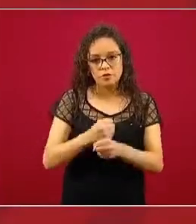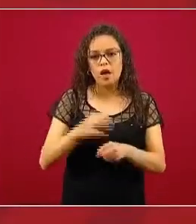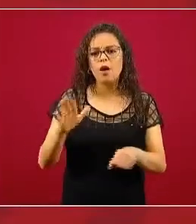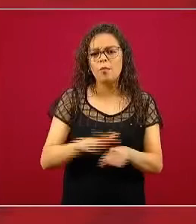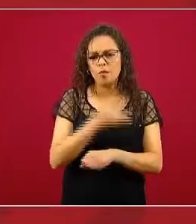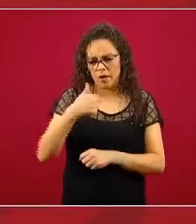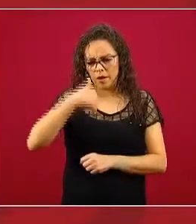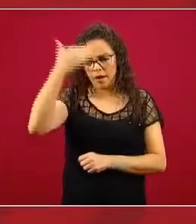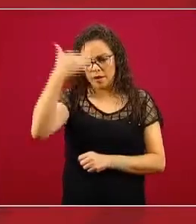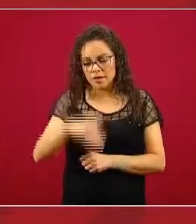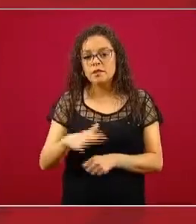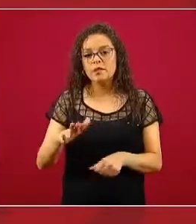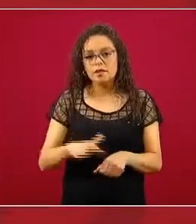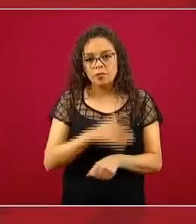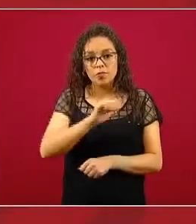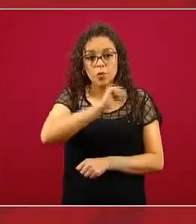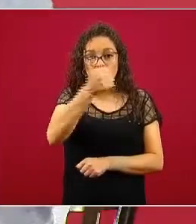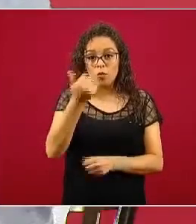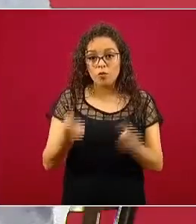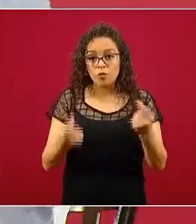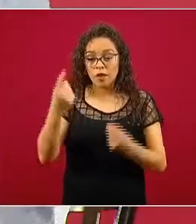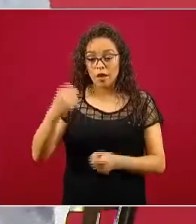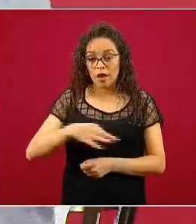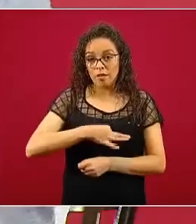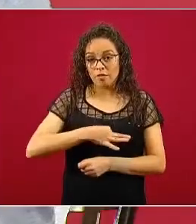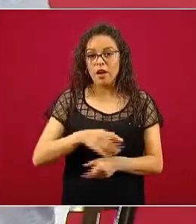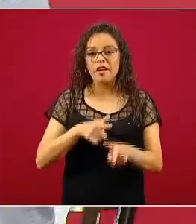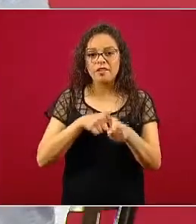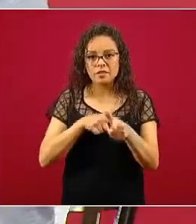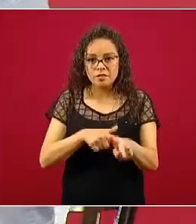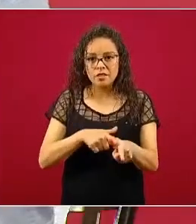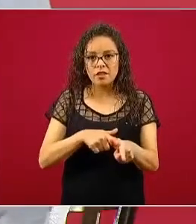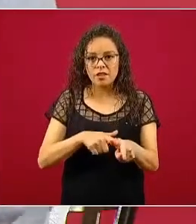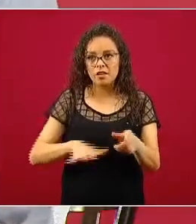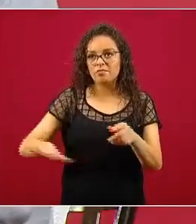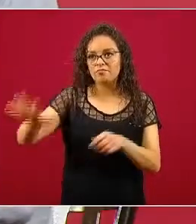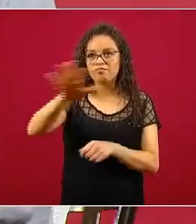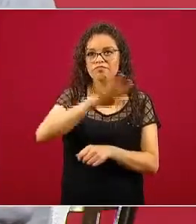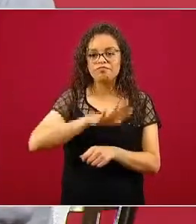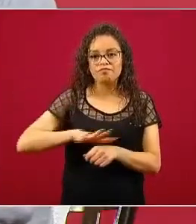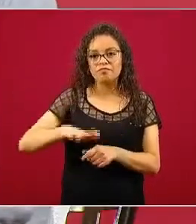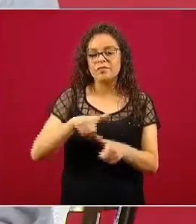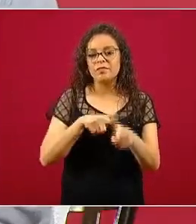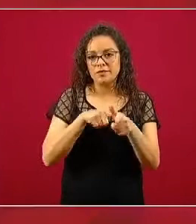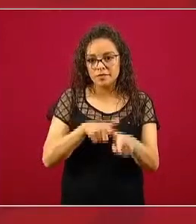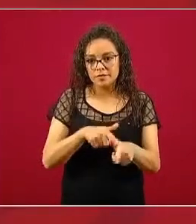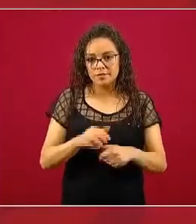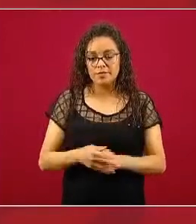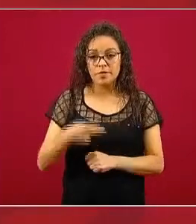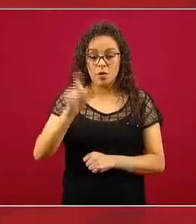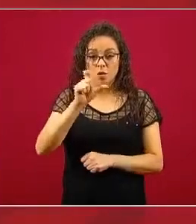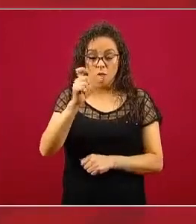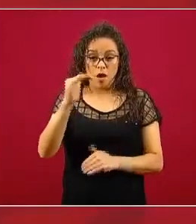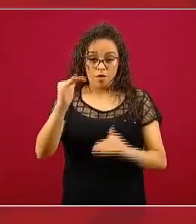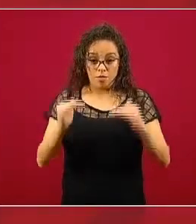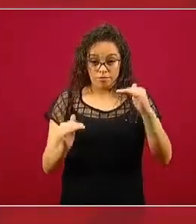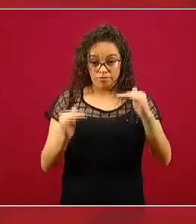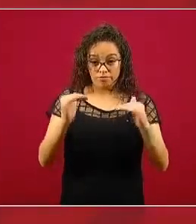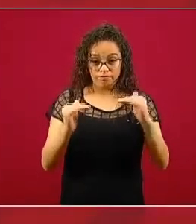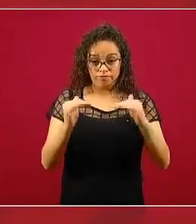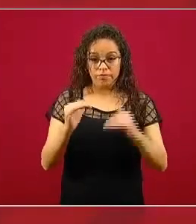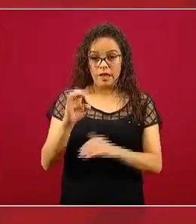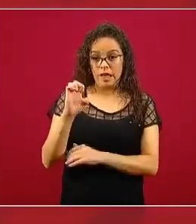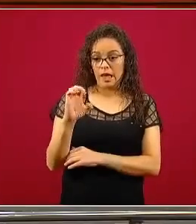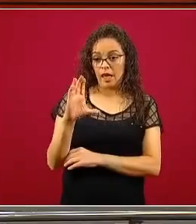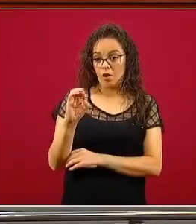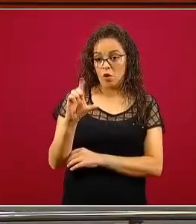siguen ahí circulando. En la medida que se establezca un equilibrio ecológico con la población humana, y